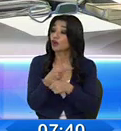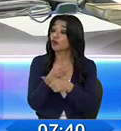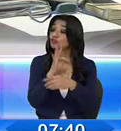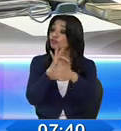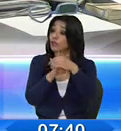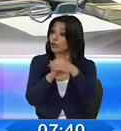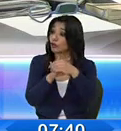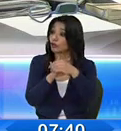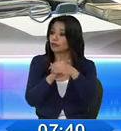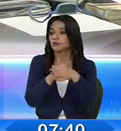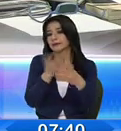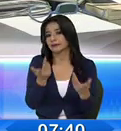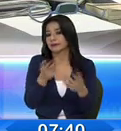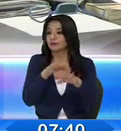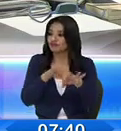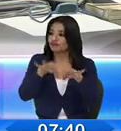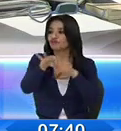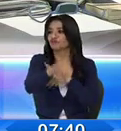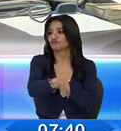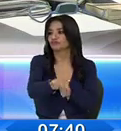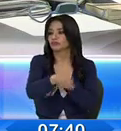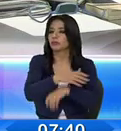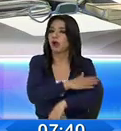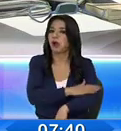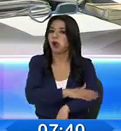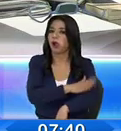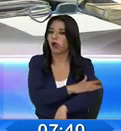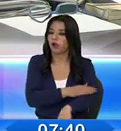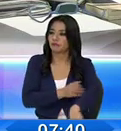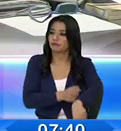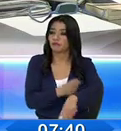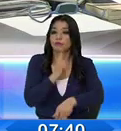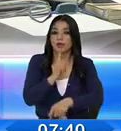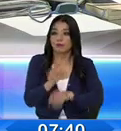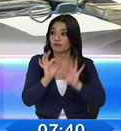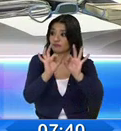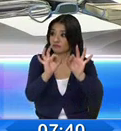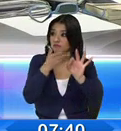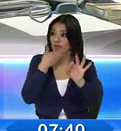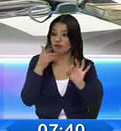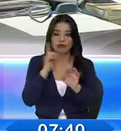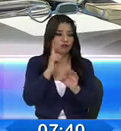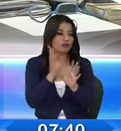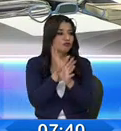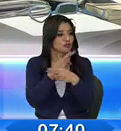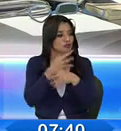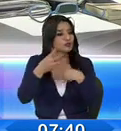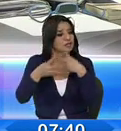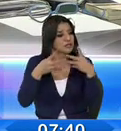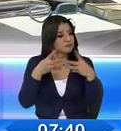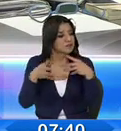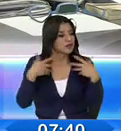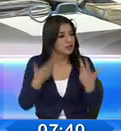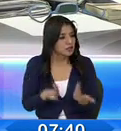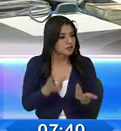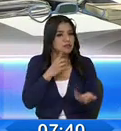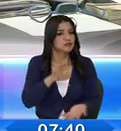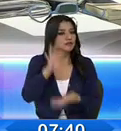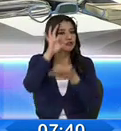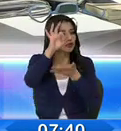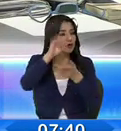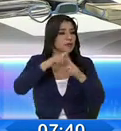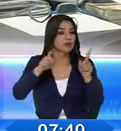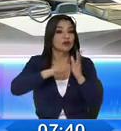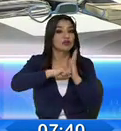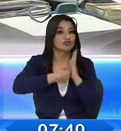la meritocracia fue reemplazada por la palanca crash ya puedo decir no es que llevaban los mejores función de transparencia donde no había tantas y hasta la designación como el